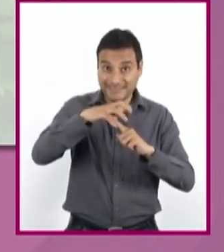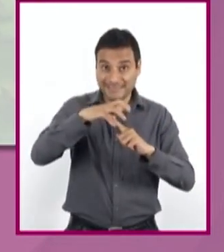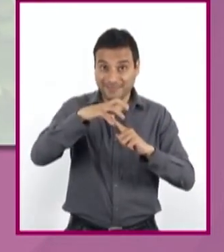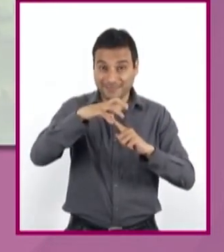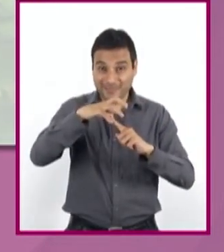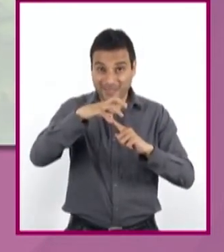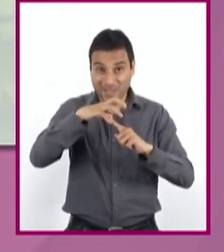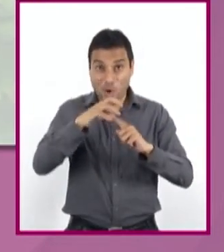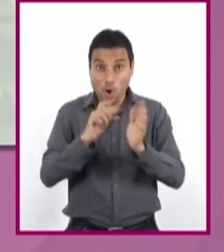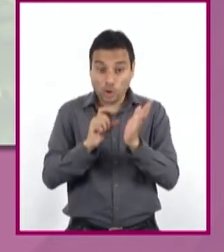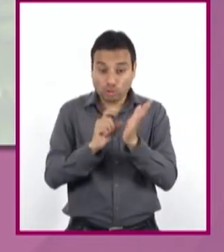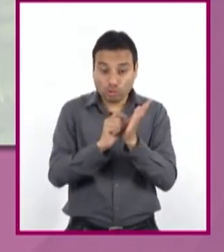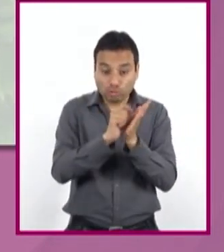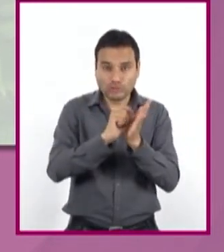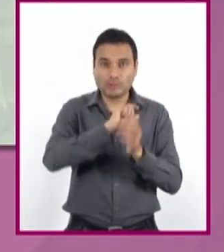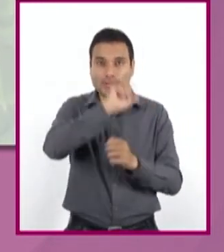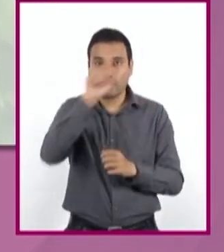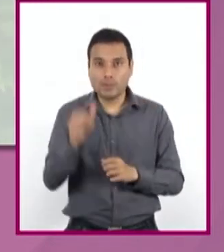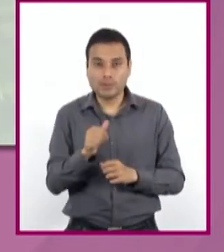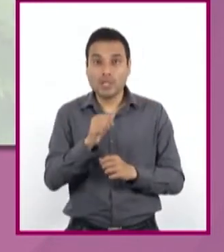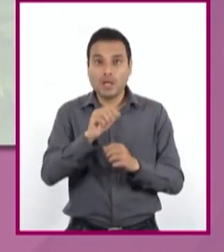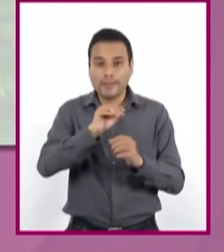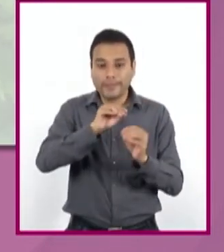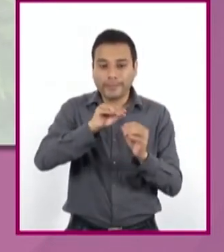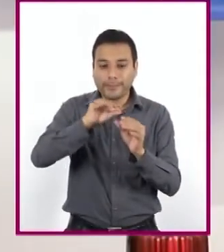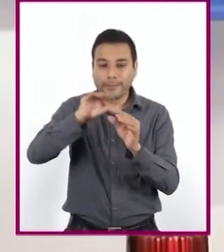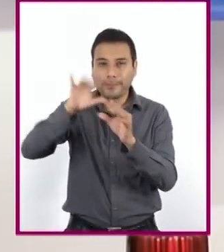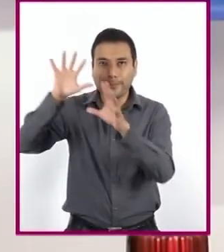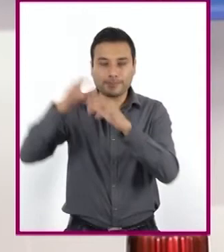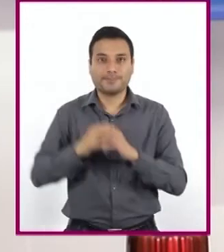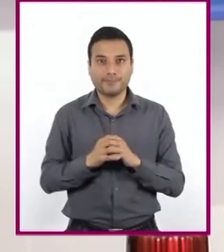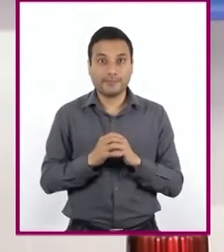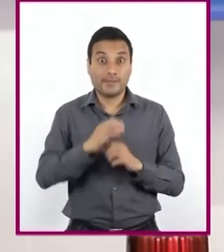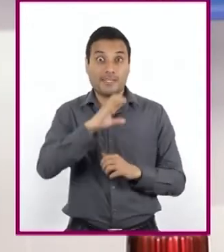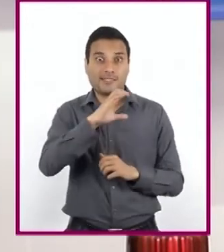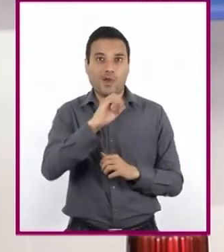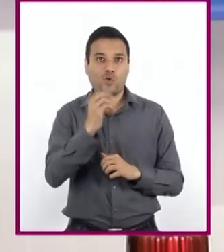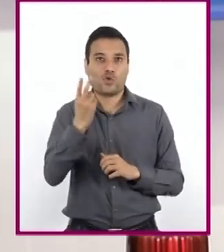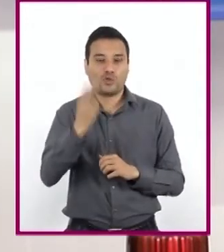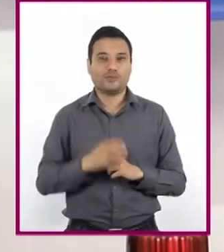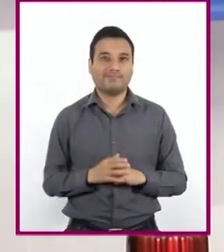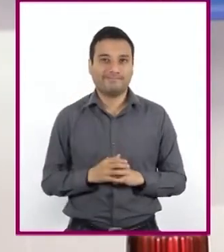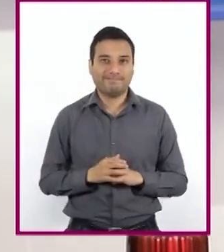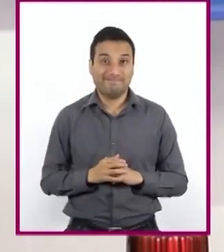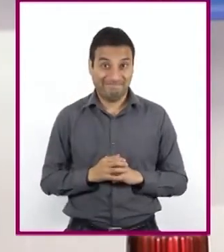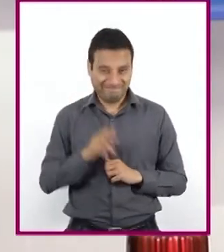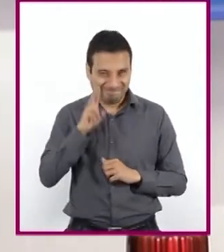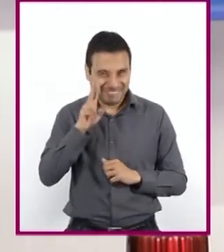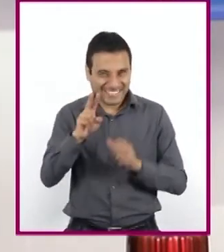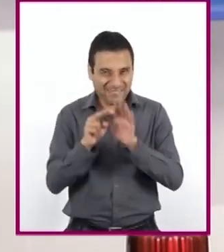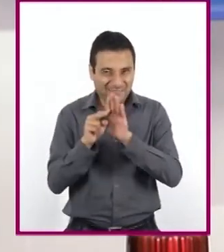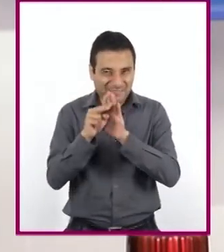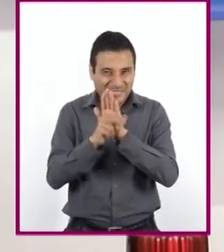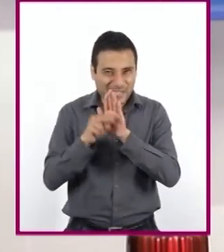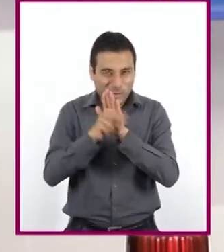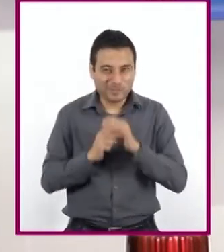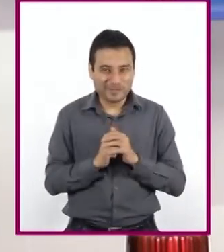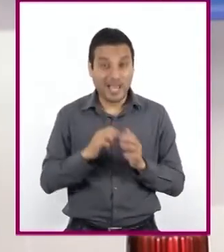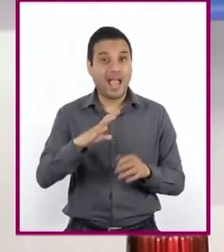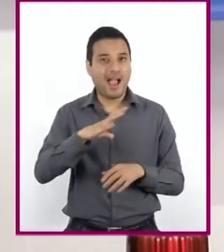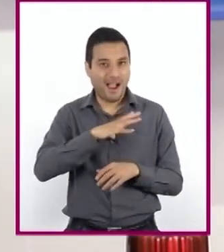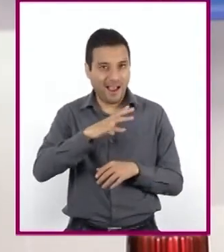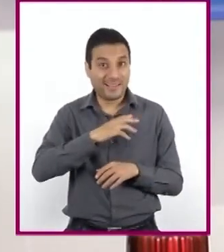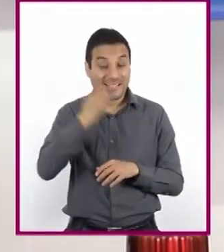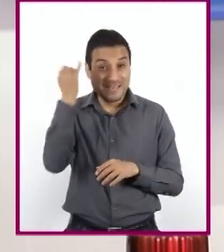y liberan más dióxido de carbono a la atmósfera. Si observaron en el video, estaba la ilustración